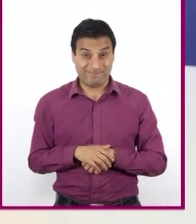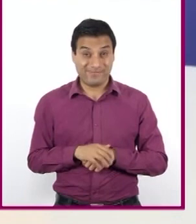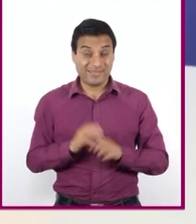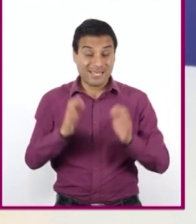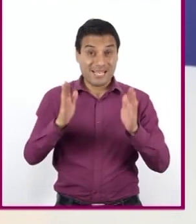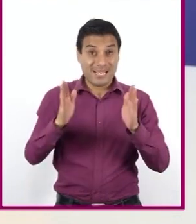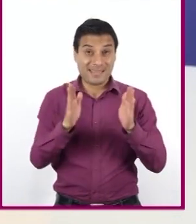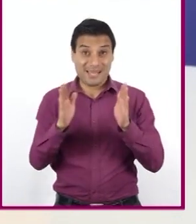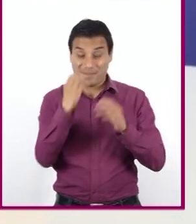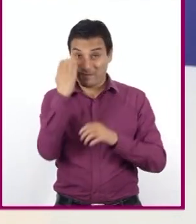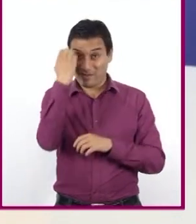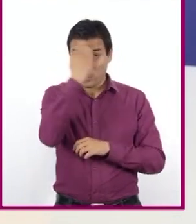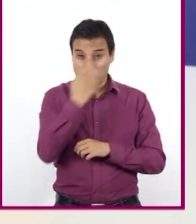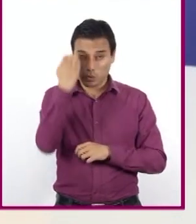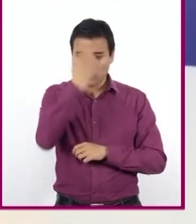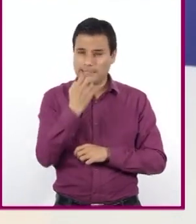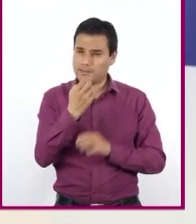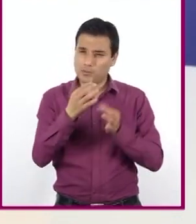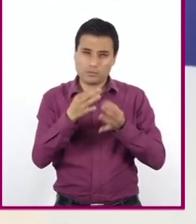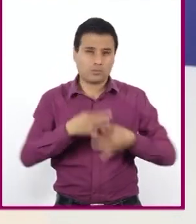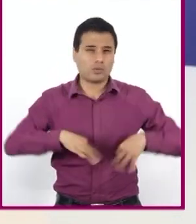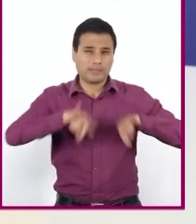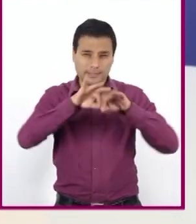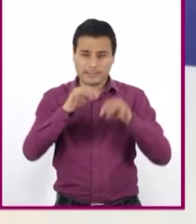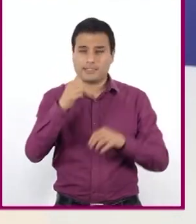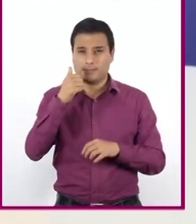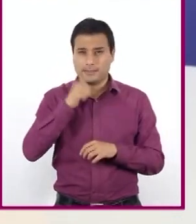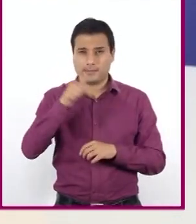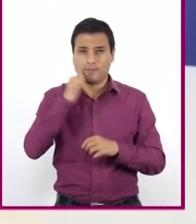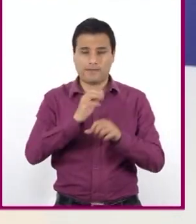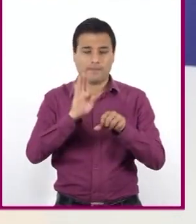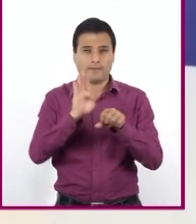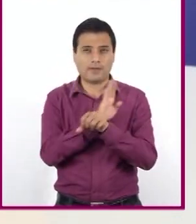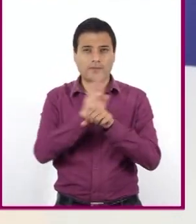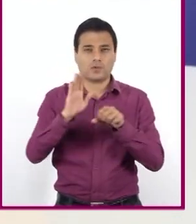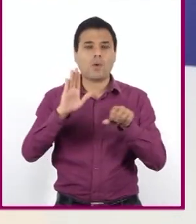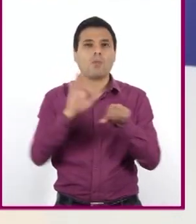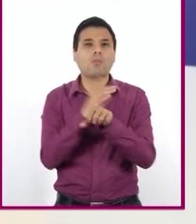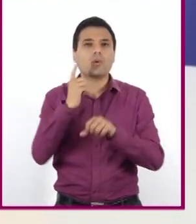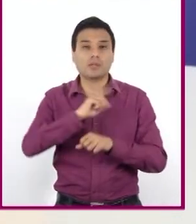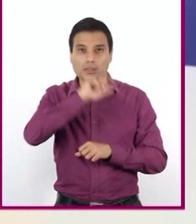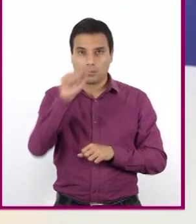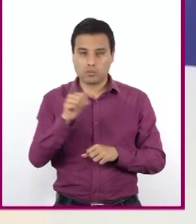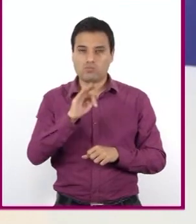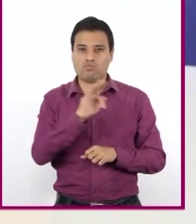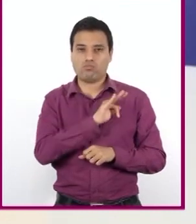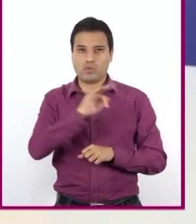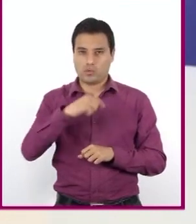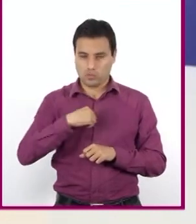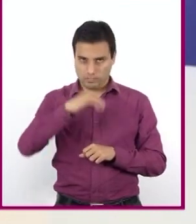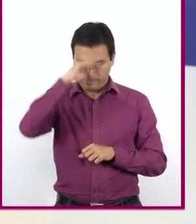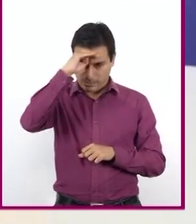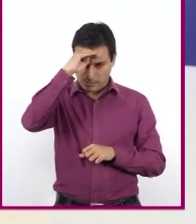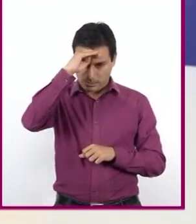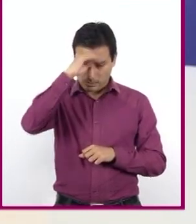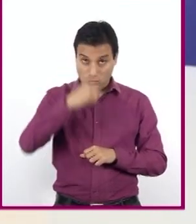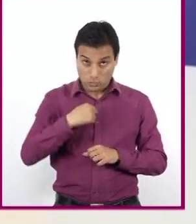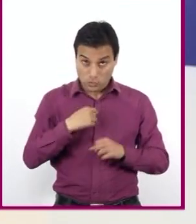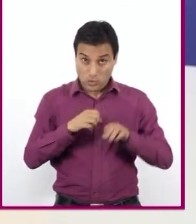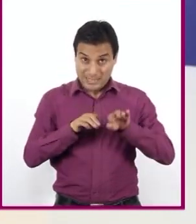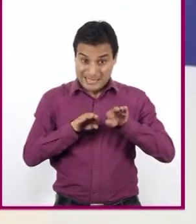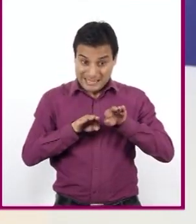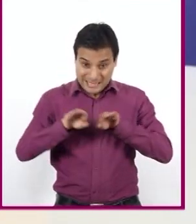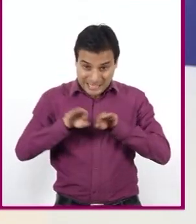para cualquier actividad que realicen, ya que les permitirá hacer una crítica constructiva de sus propios